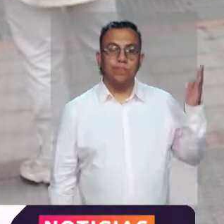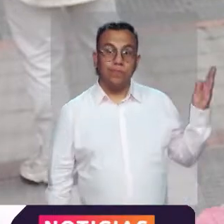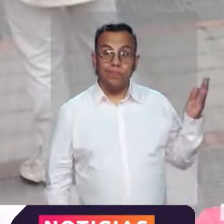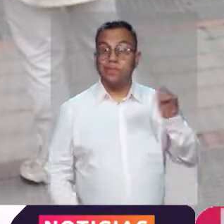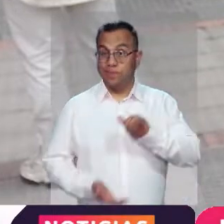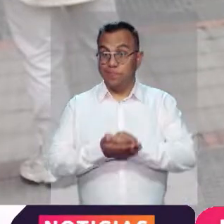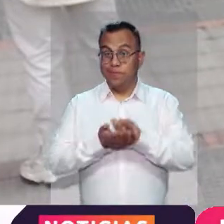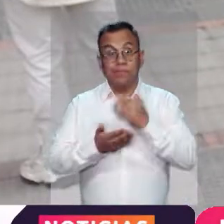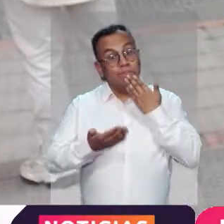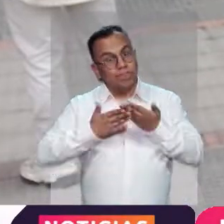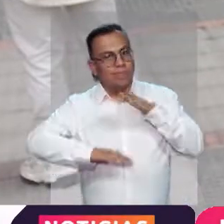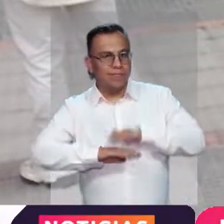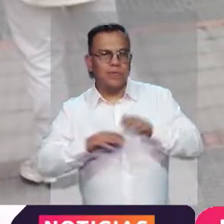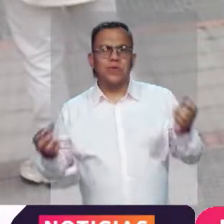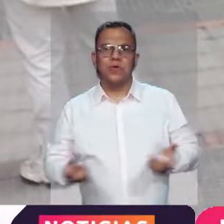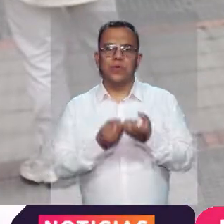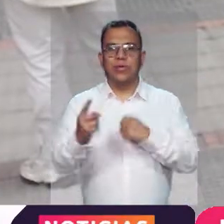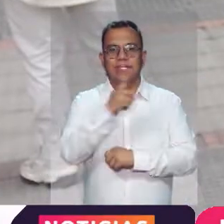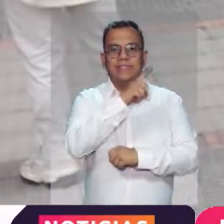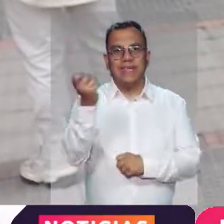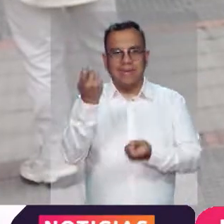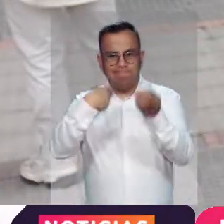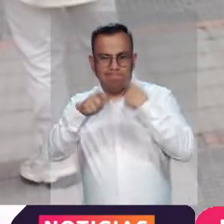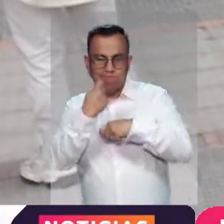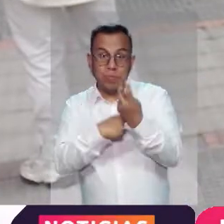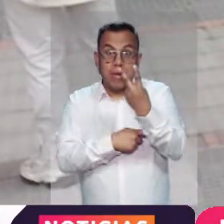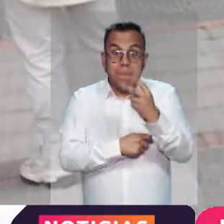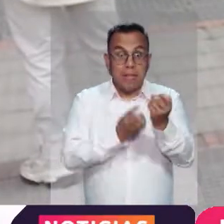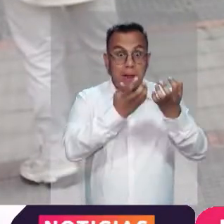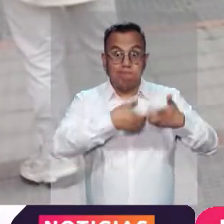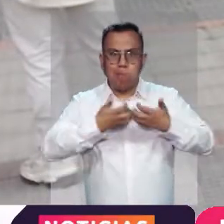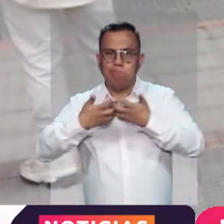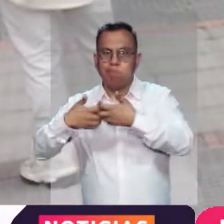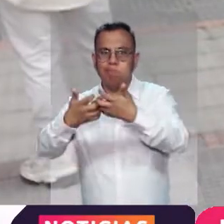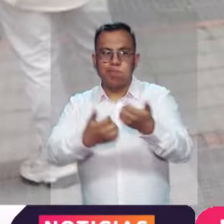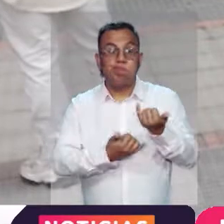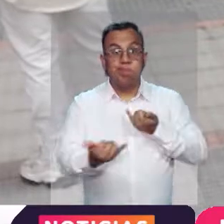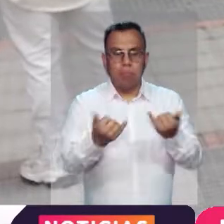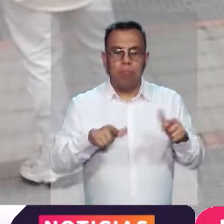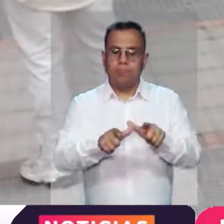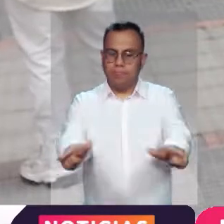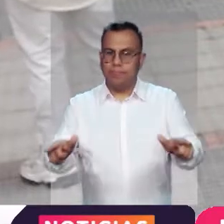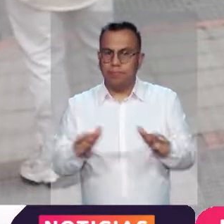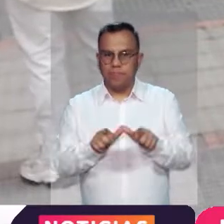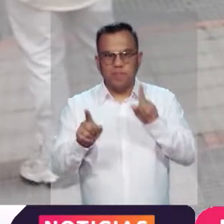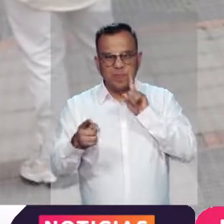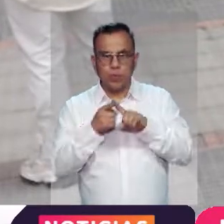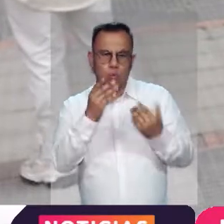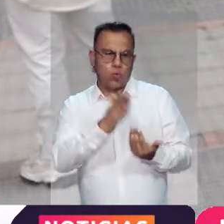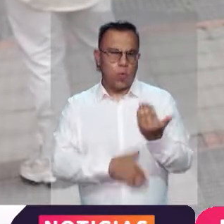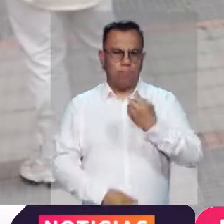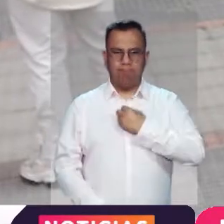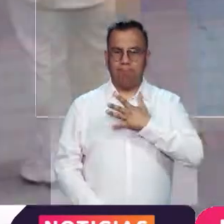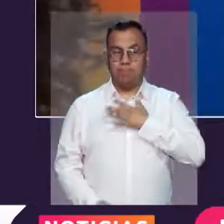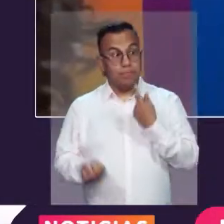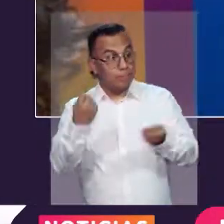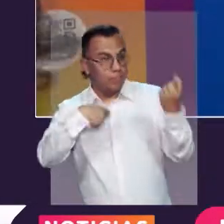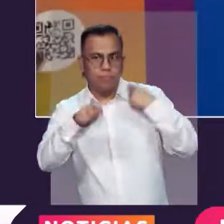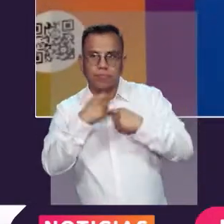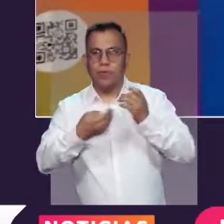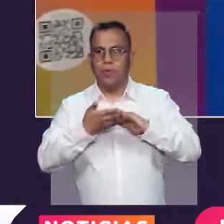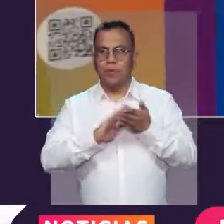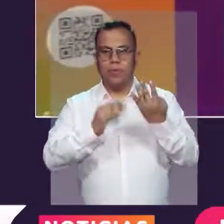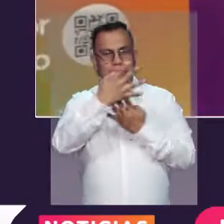Así es, buenas tardes, pues son más de 100 emprendimientos y 20 empresas participantes en este espacio que busca generar nuevas oportunidades de negocio para la